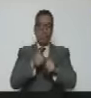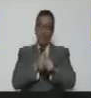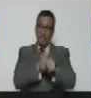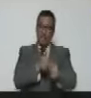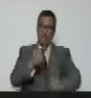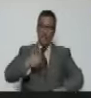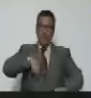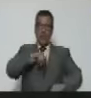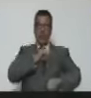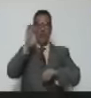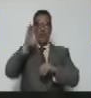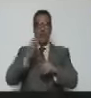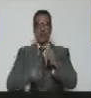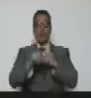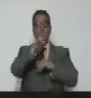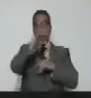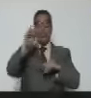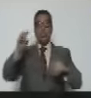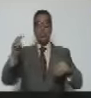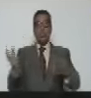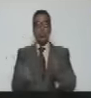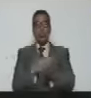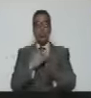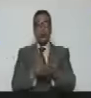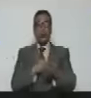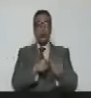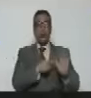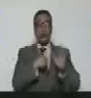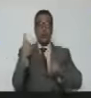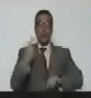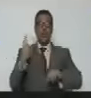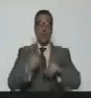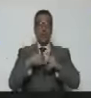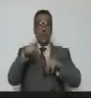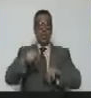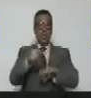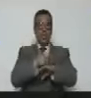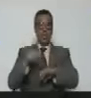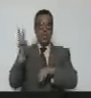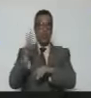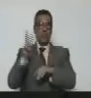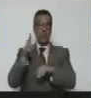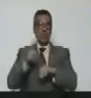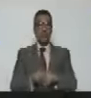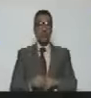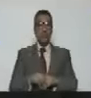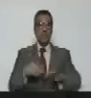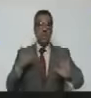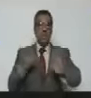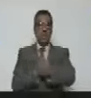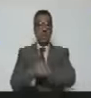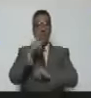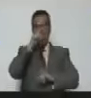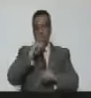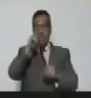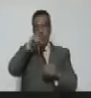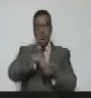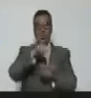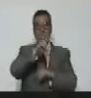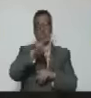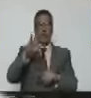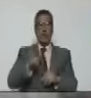nuestro país, más de 200 libros fueron publicados solo por el Estado venezolano en lo que significó el año